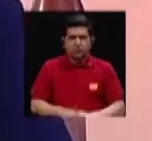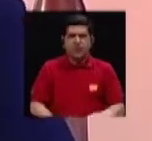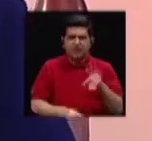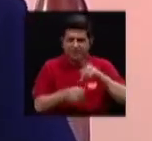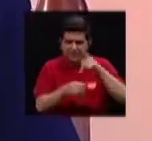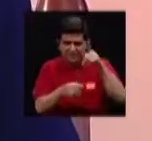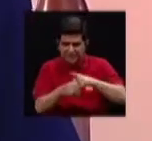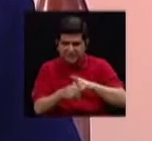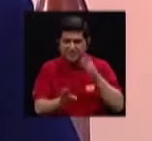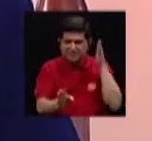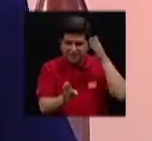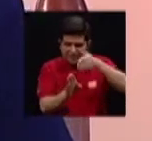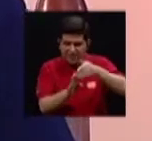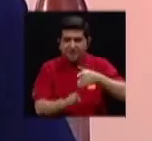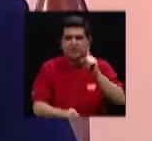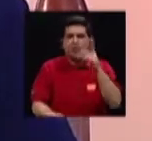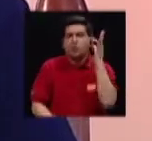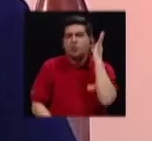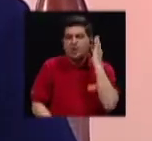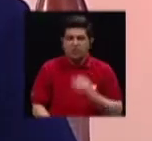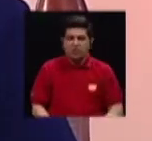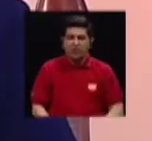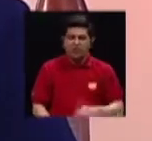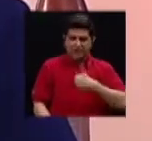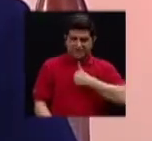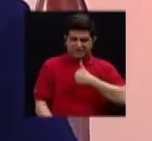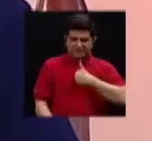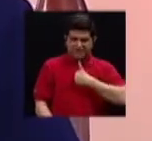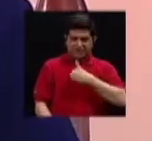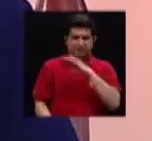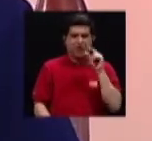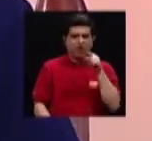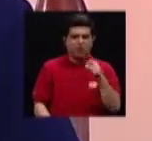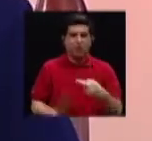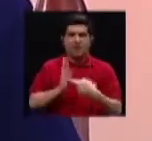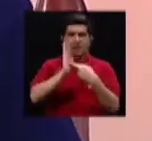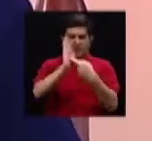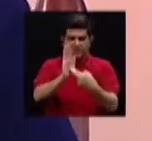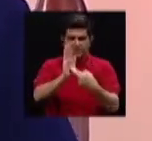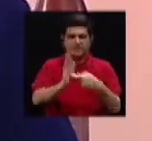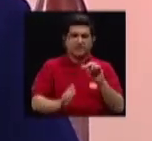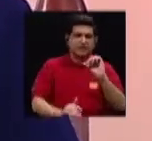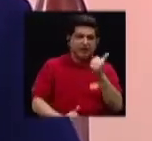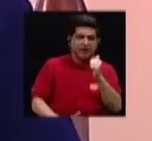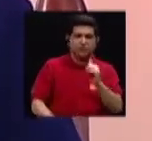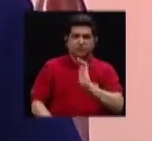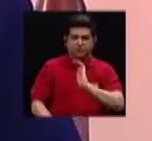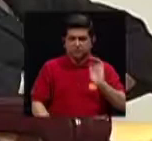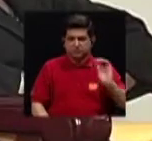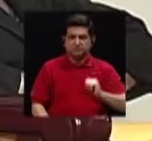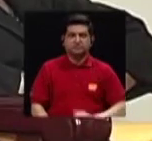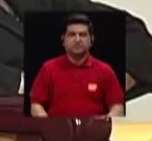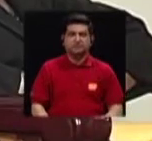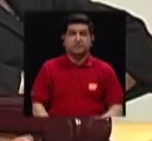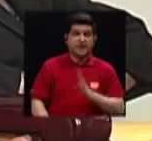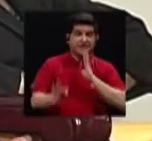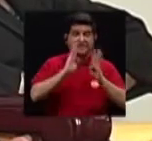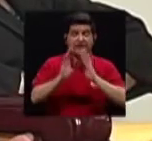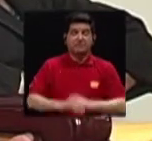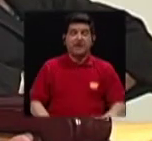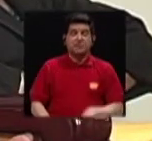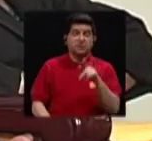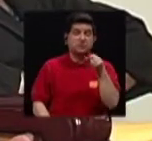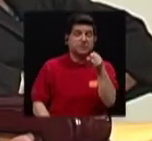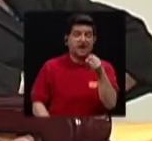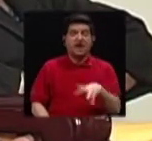mujer, para sí o ella en representación de. Entonces, si hablamos de que qué cubren, tendríamos